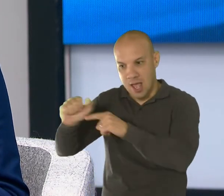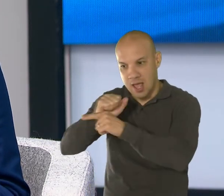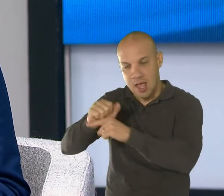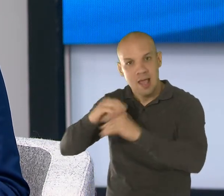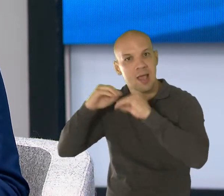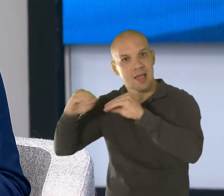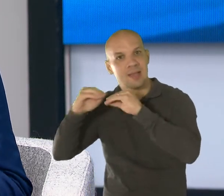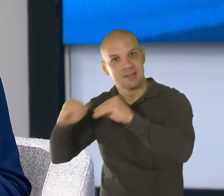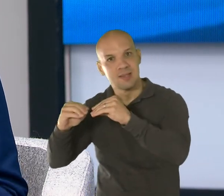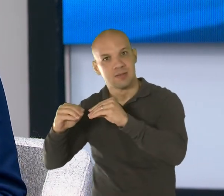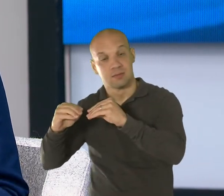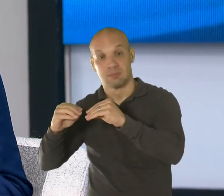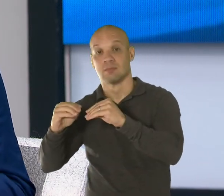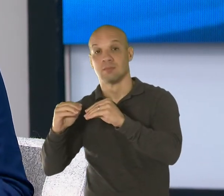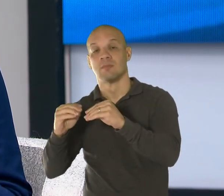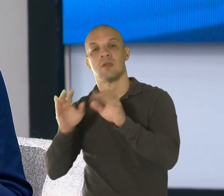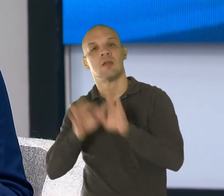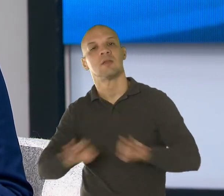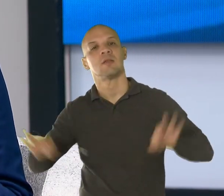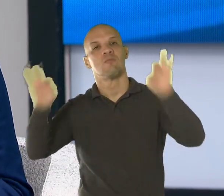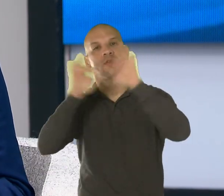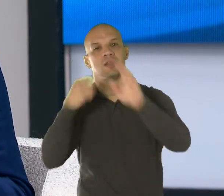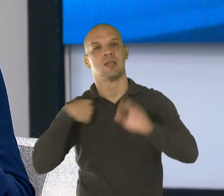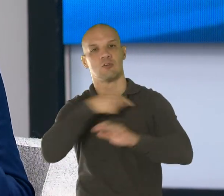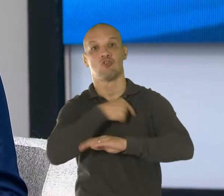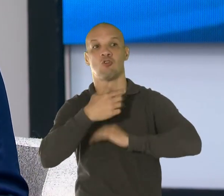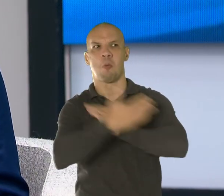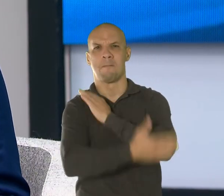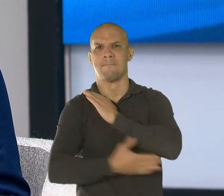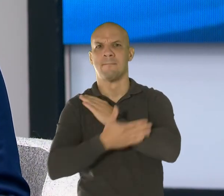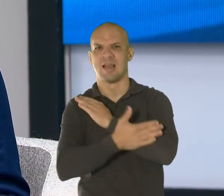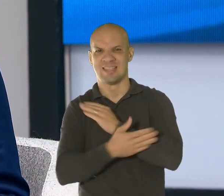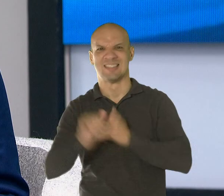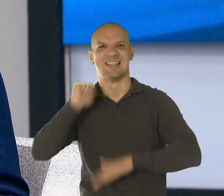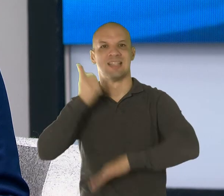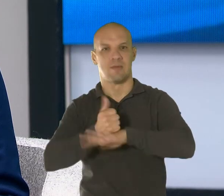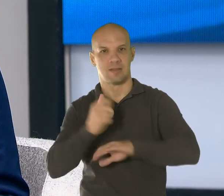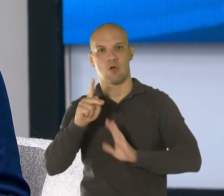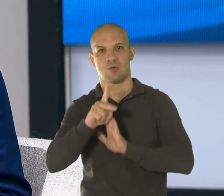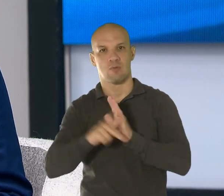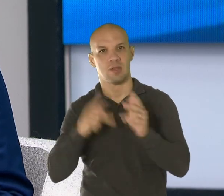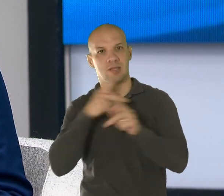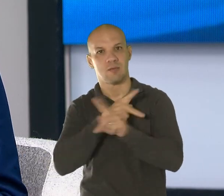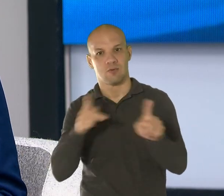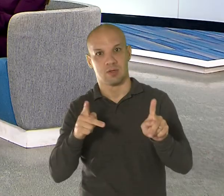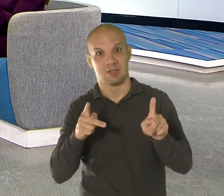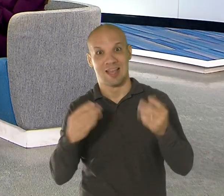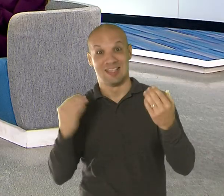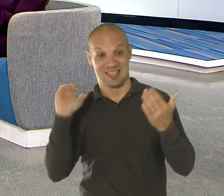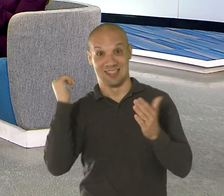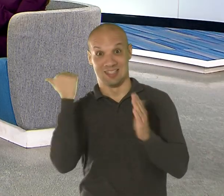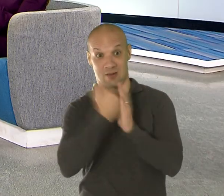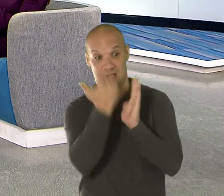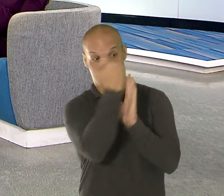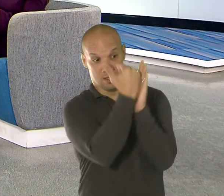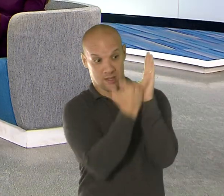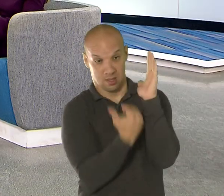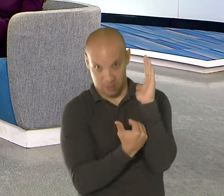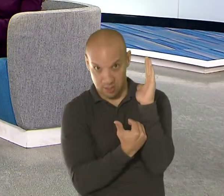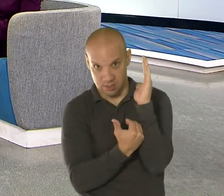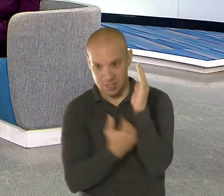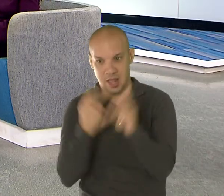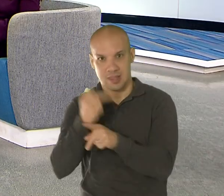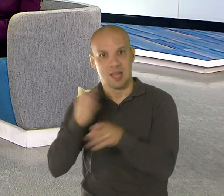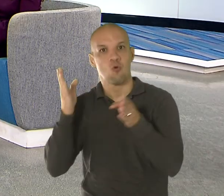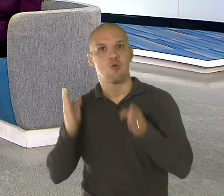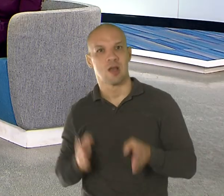necesitamos que como país se haga política pública, se haga una carta de derechos para el cuidador familiar. Que no existe. Que no, pero sí no existe. Existe en otros